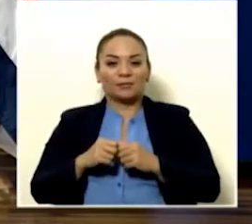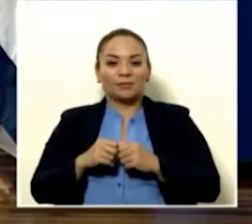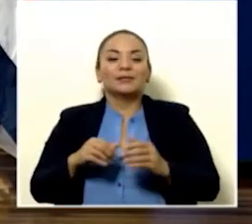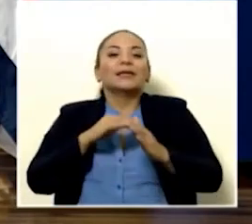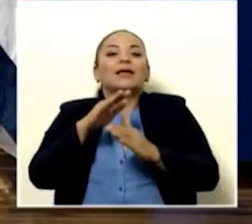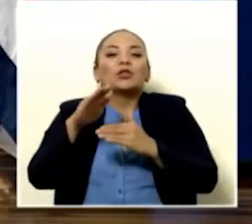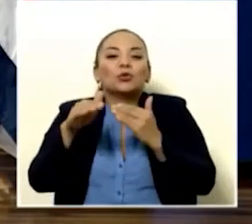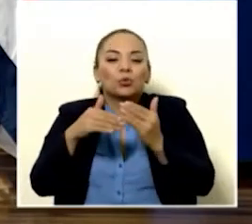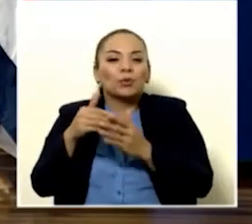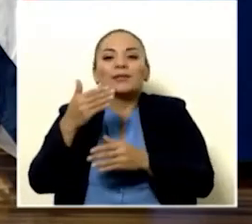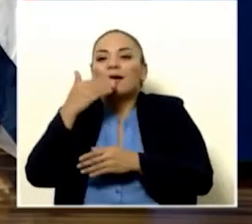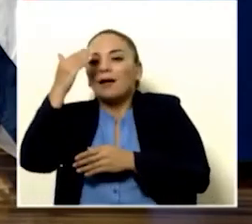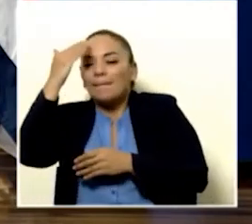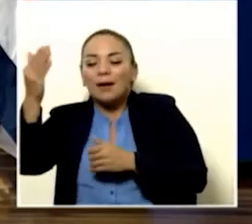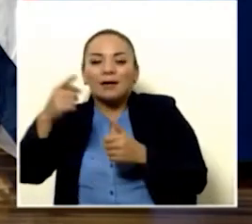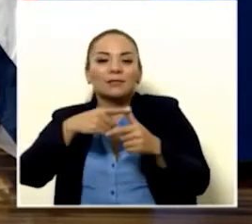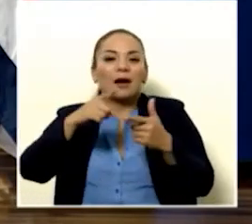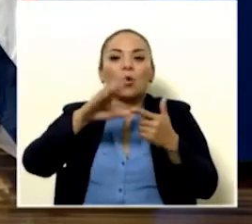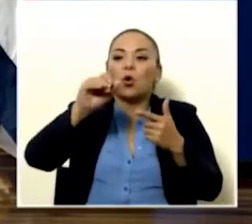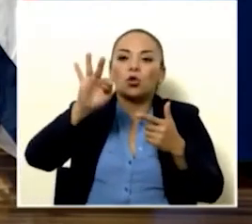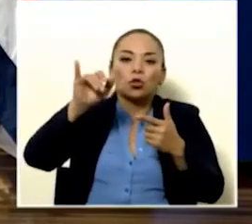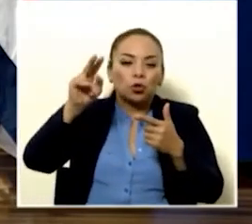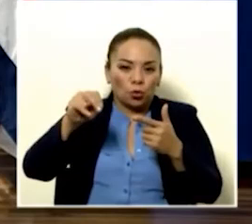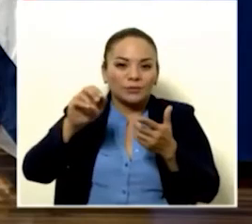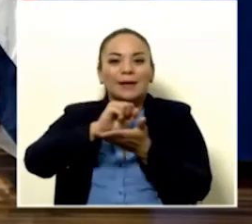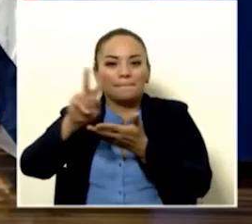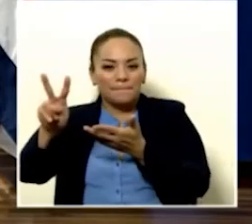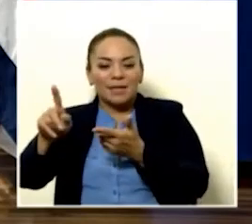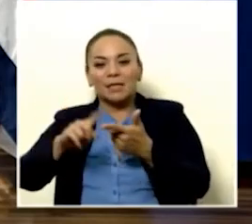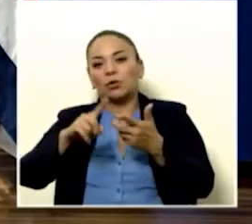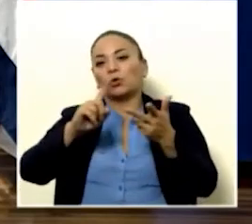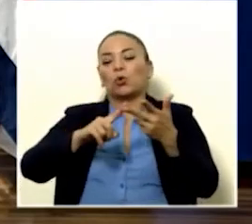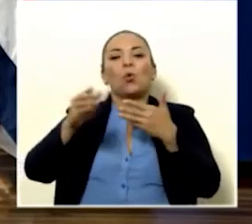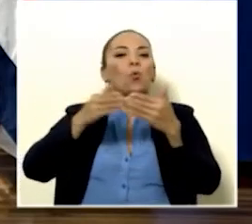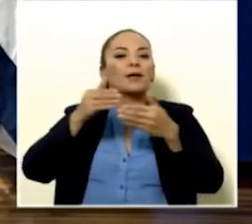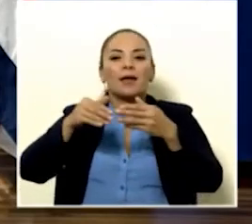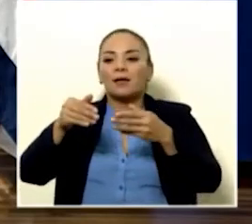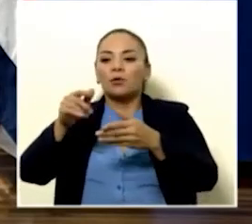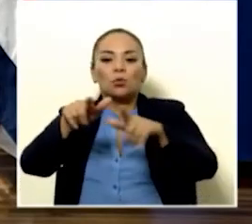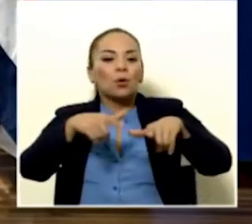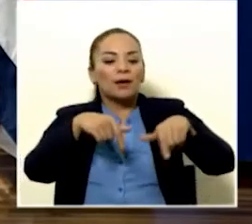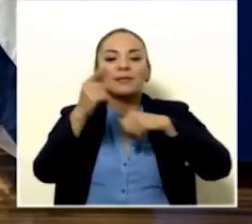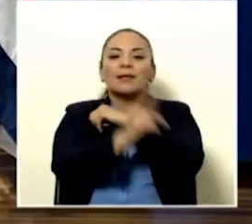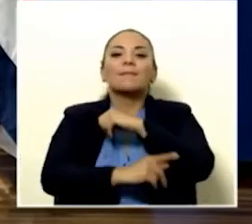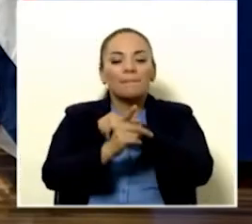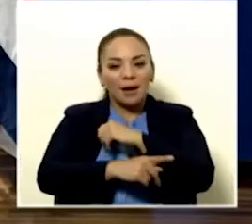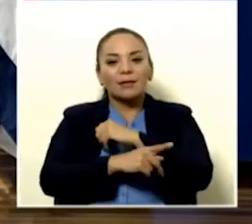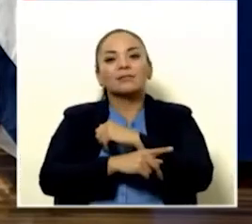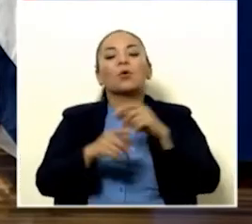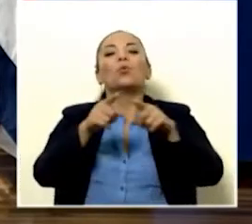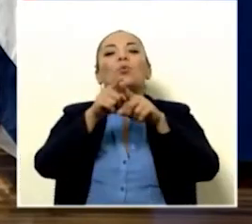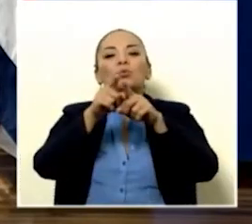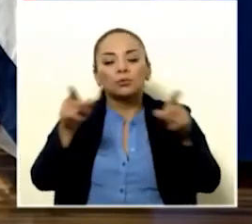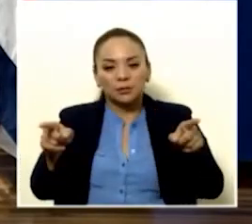Talamanca, o en las alturas de Cotón, allá por San Vito, o en cualquier parte del territorio nacional,